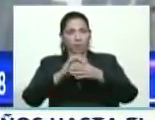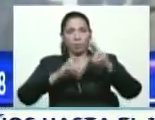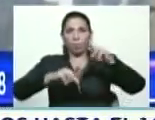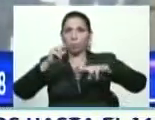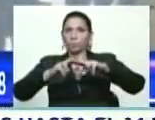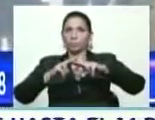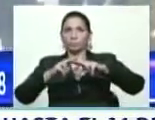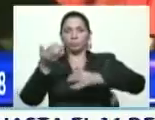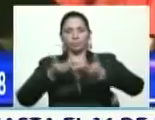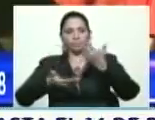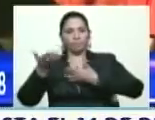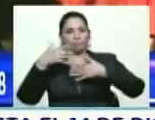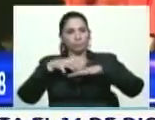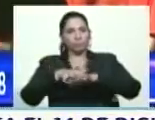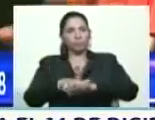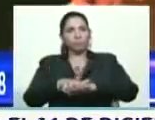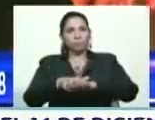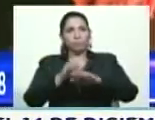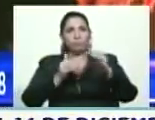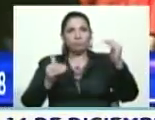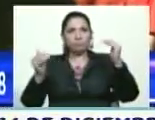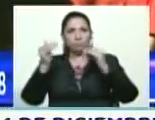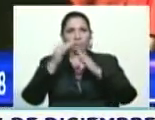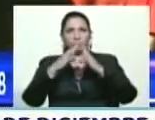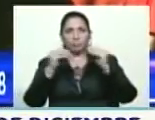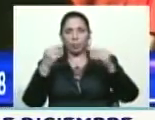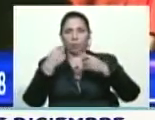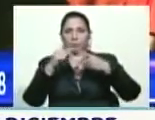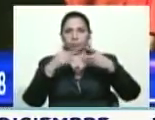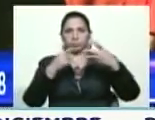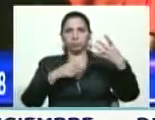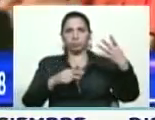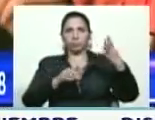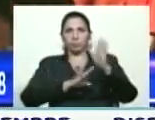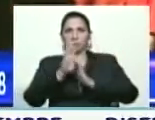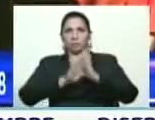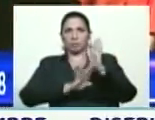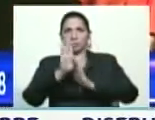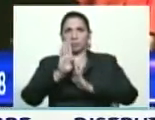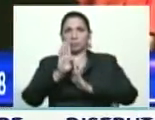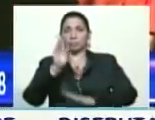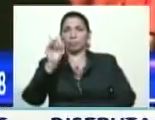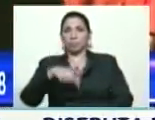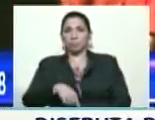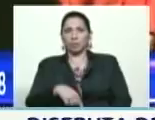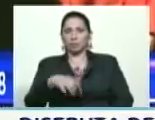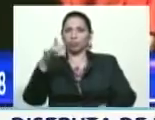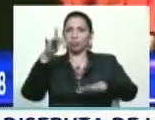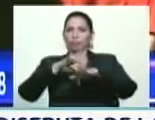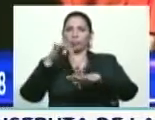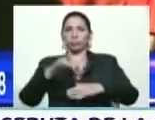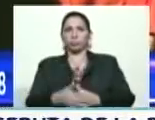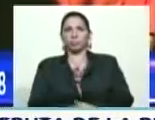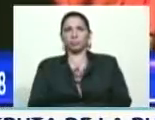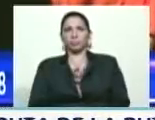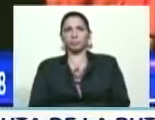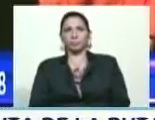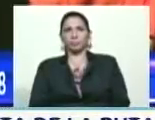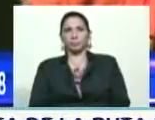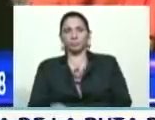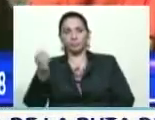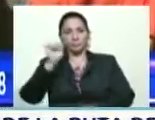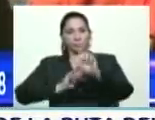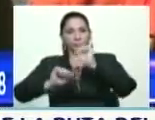una cooperación elevada en todas las áreas del desarrollo, pero también toca la